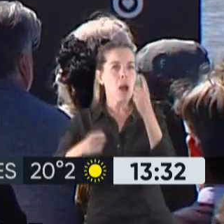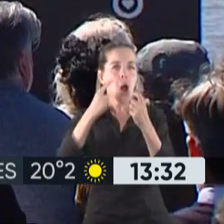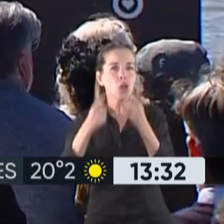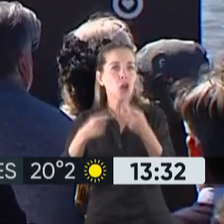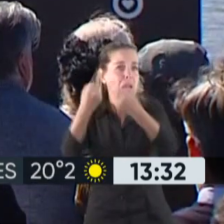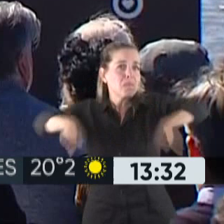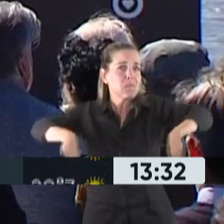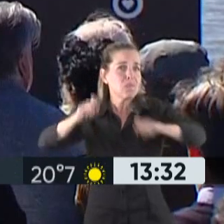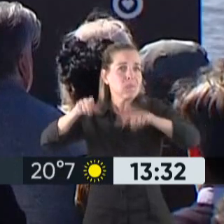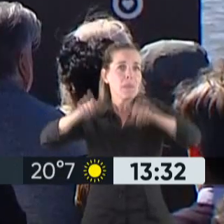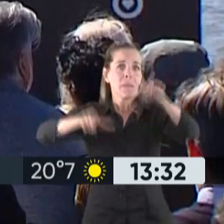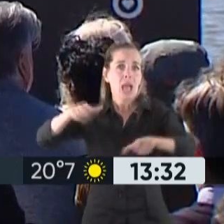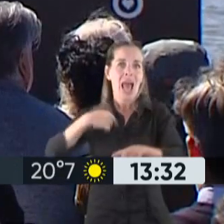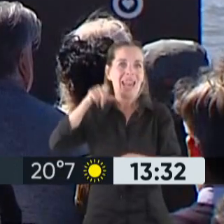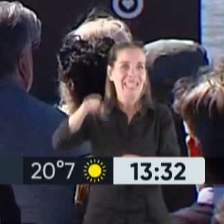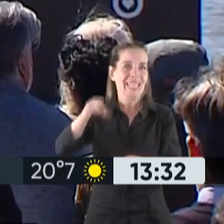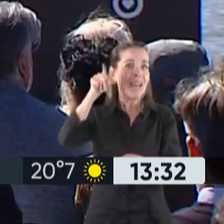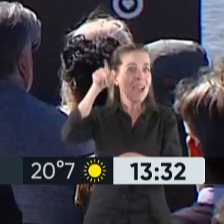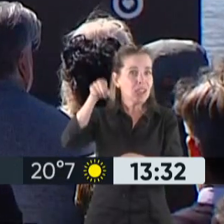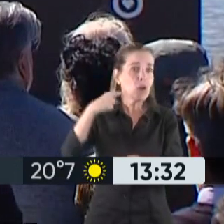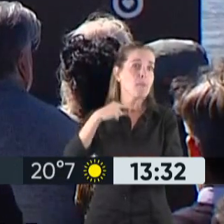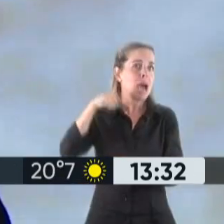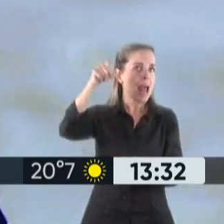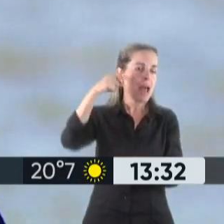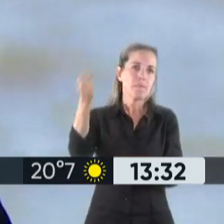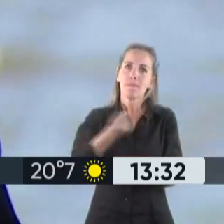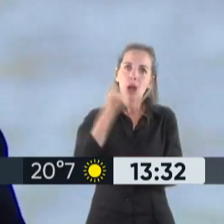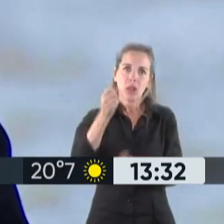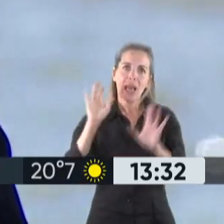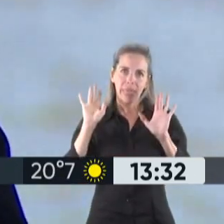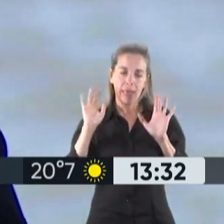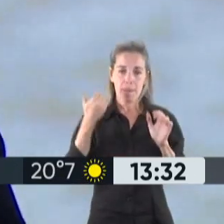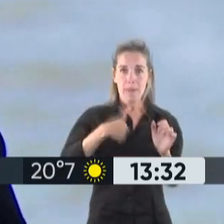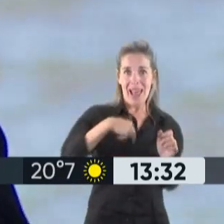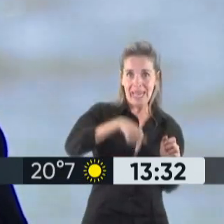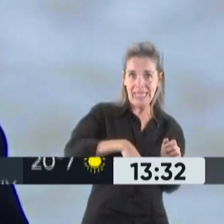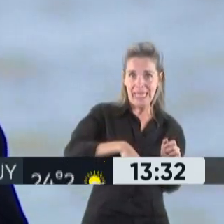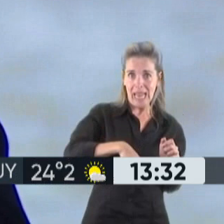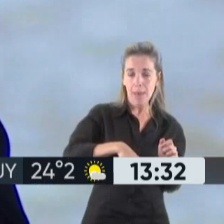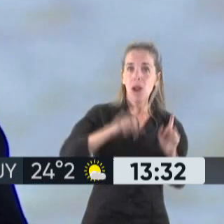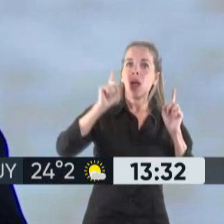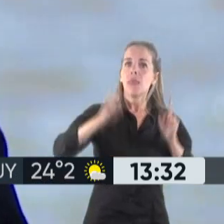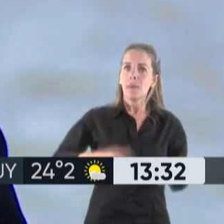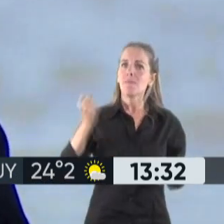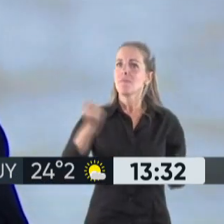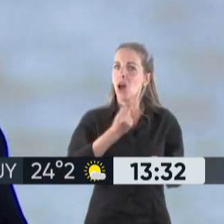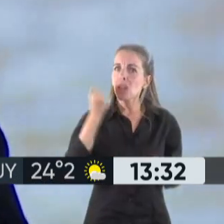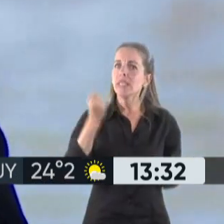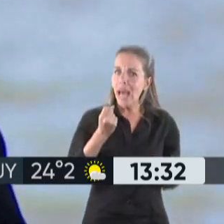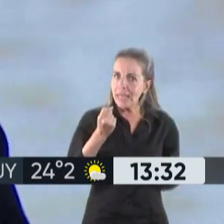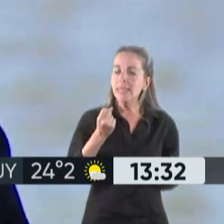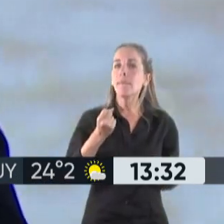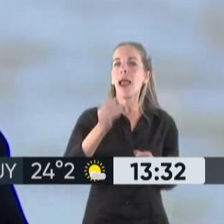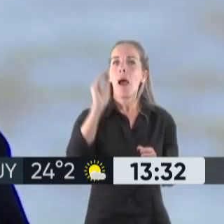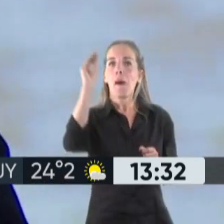de los argentinos, porque esa hidrovía es muy valiosa, no solo para los argentinos, también para el sur